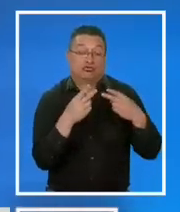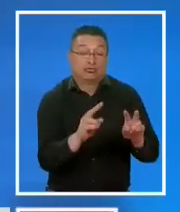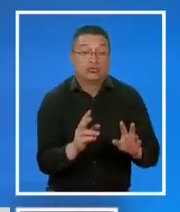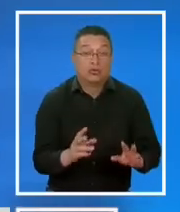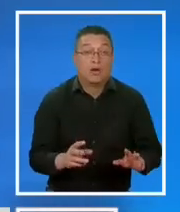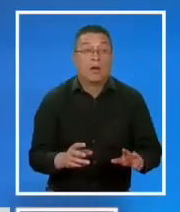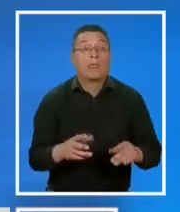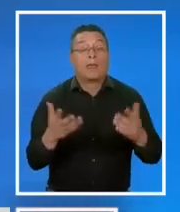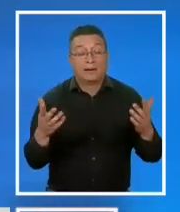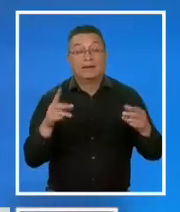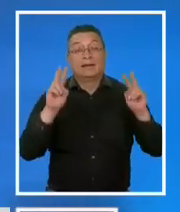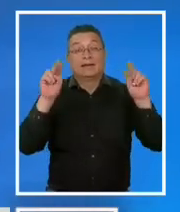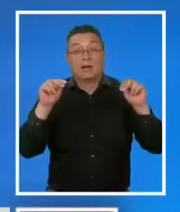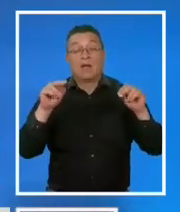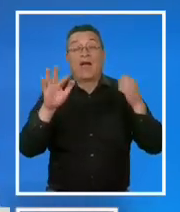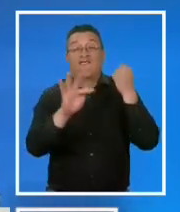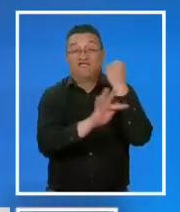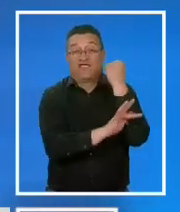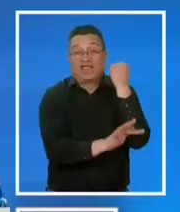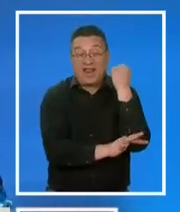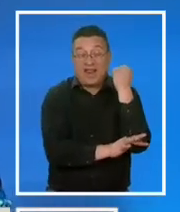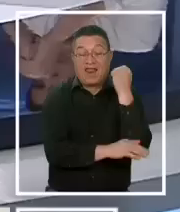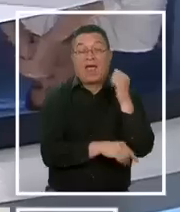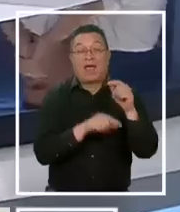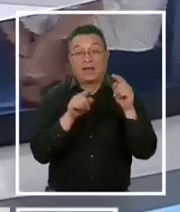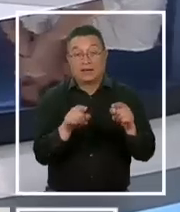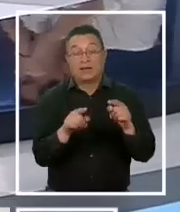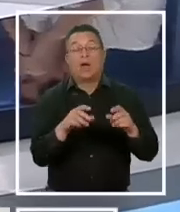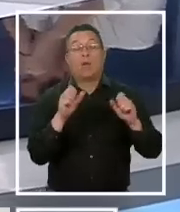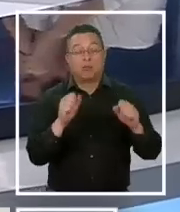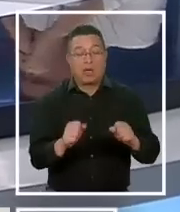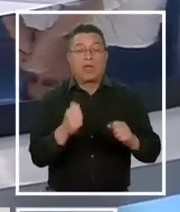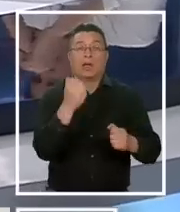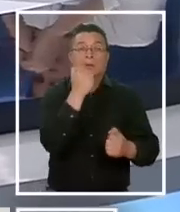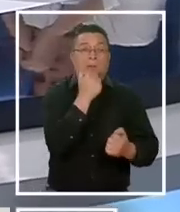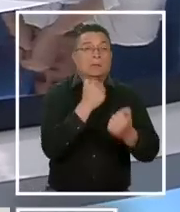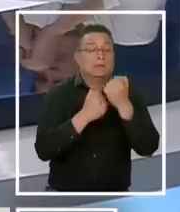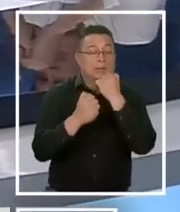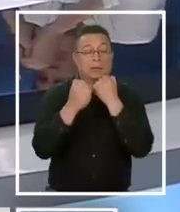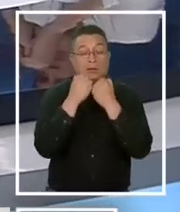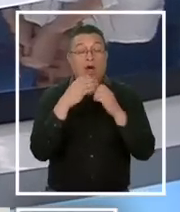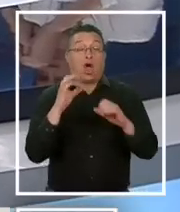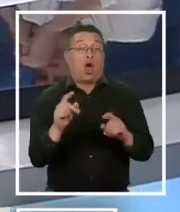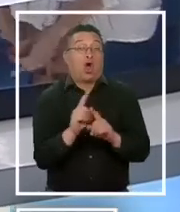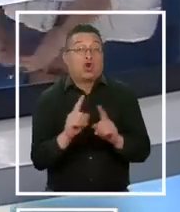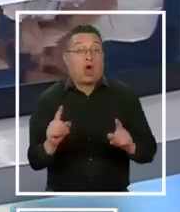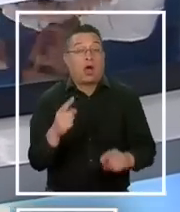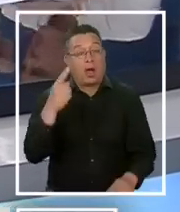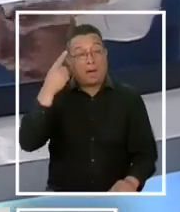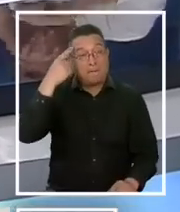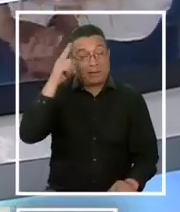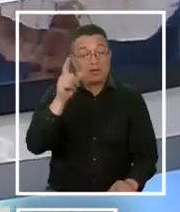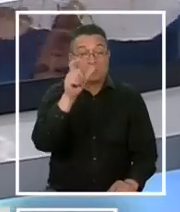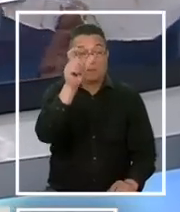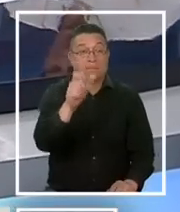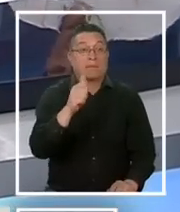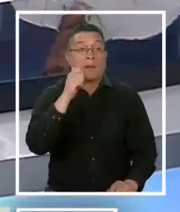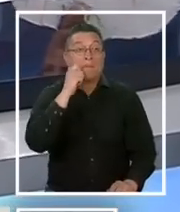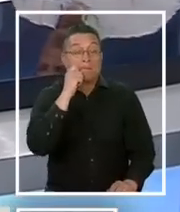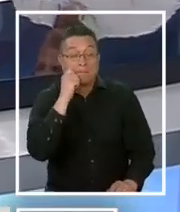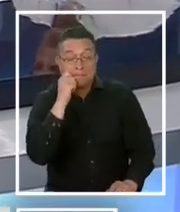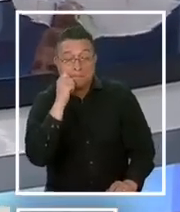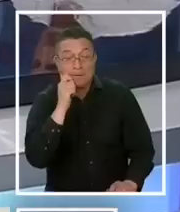y el caso del fiscal fiscal también ha podido cometer errores o no cometerlos pero si son